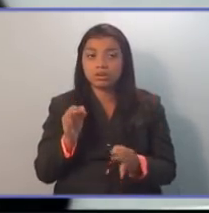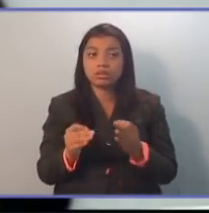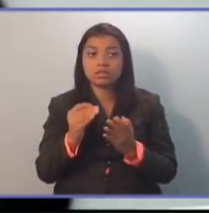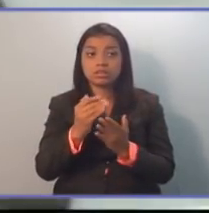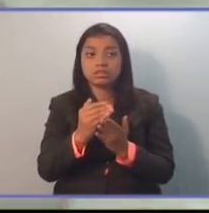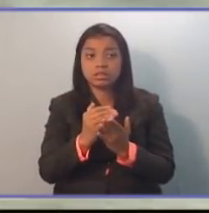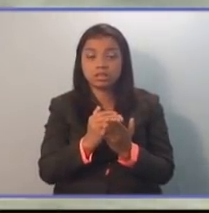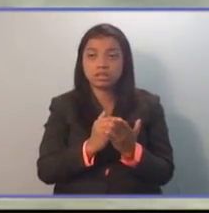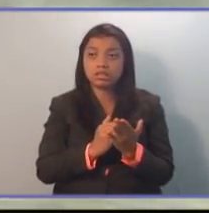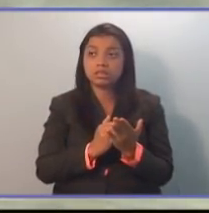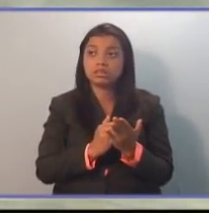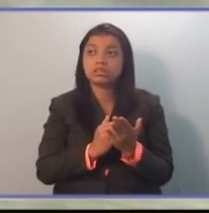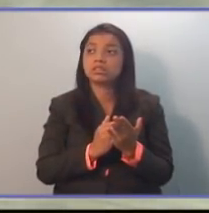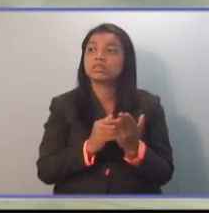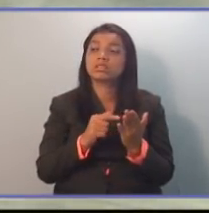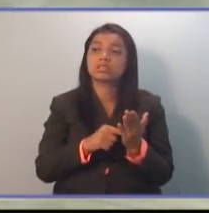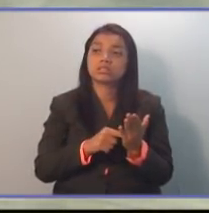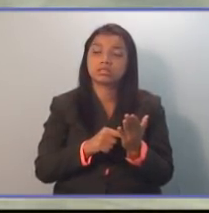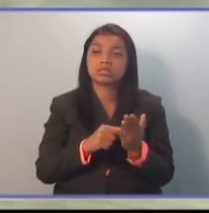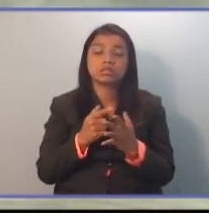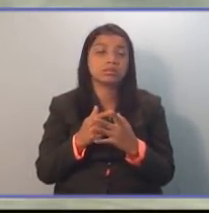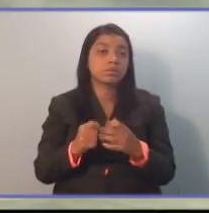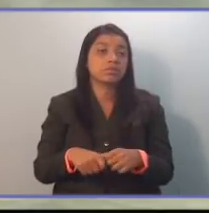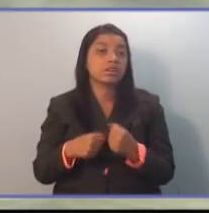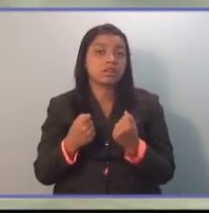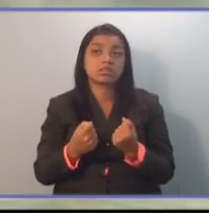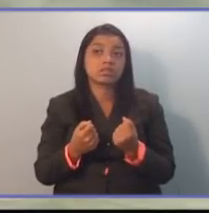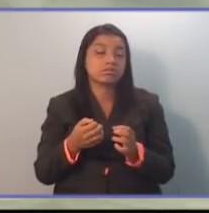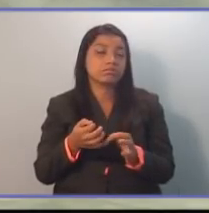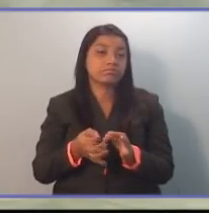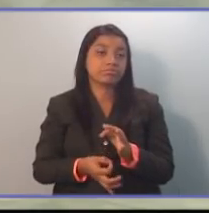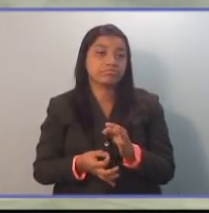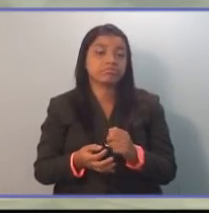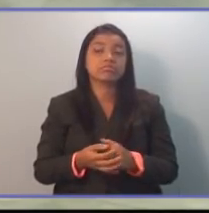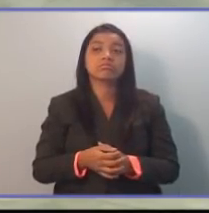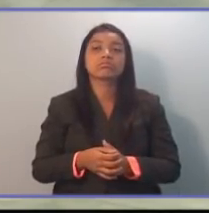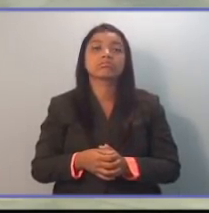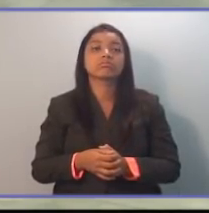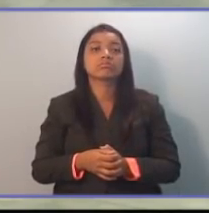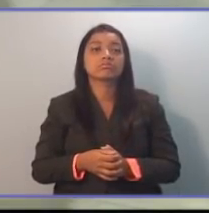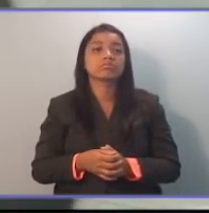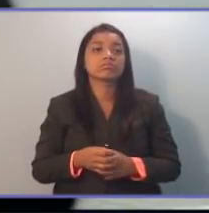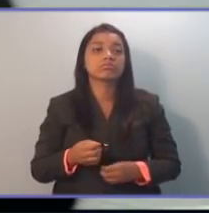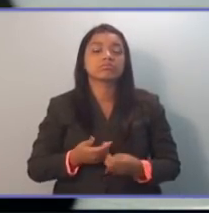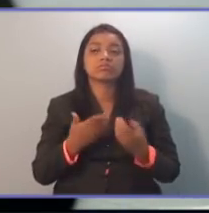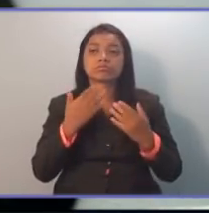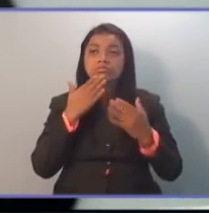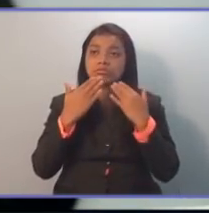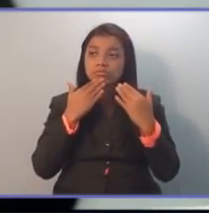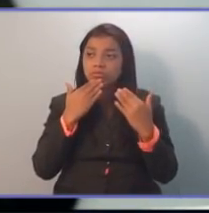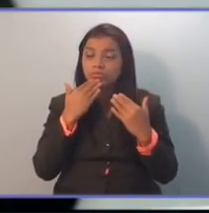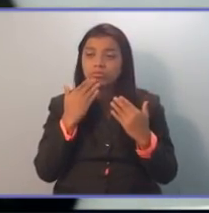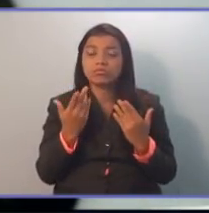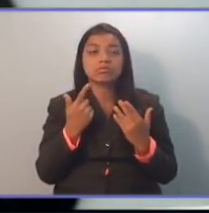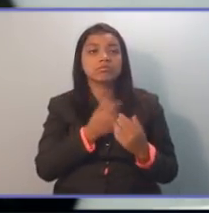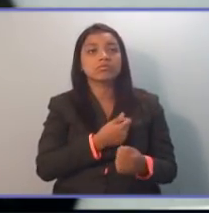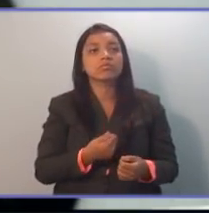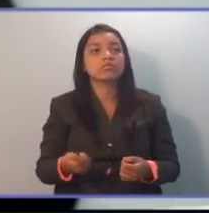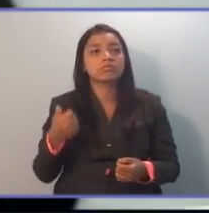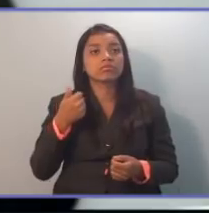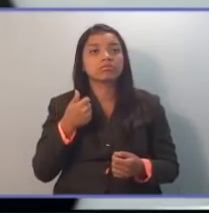descripciones como infracción, aunque sea leve, pero infracción al fin, determina que la